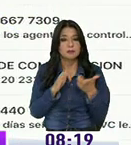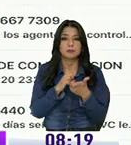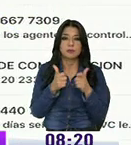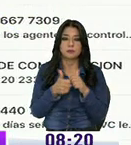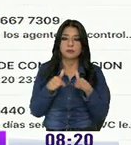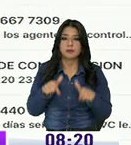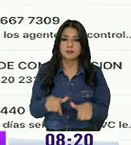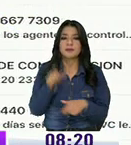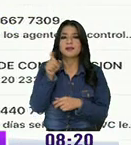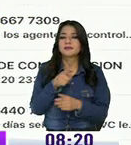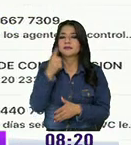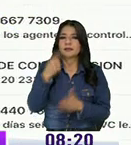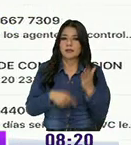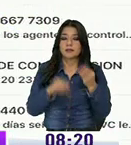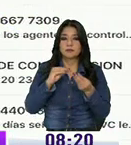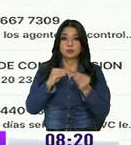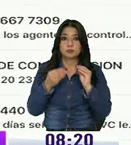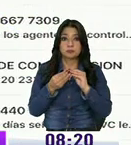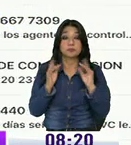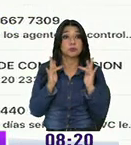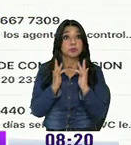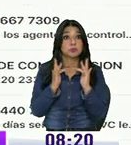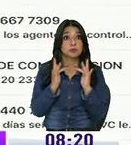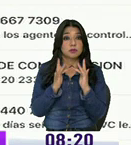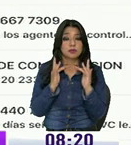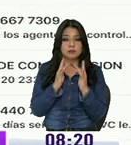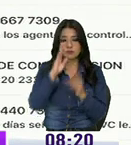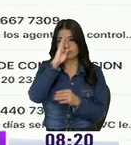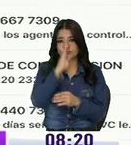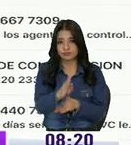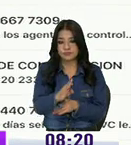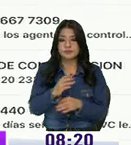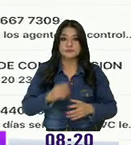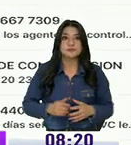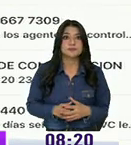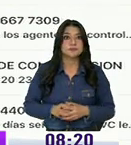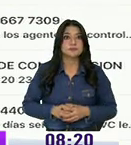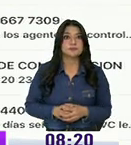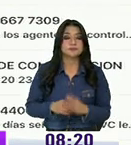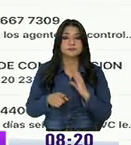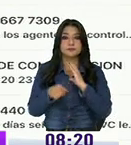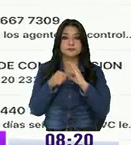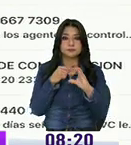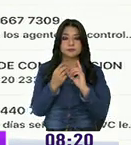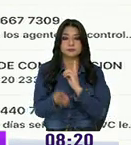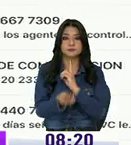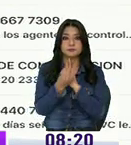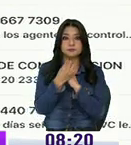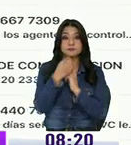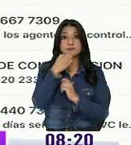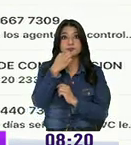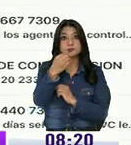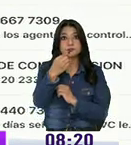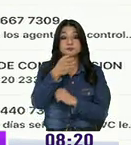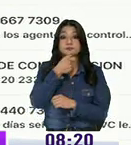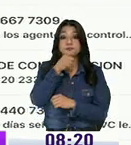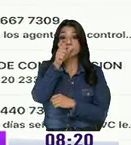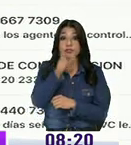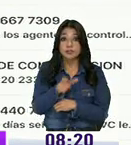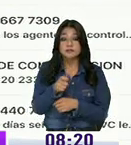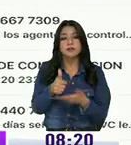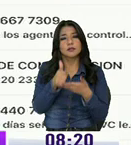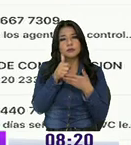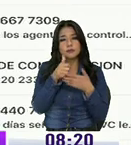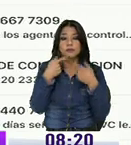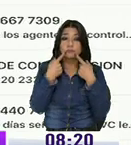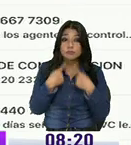nuestro número, que es el contacto directo que tenemos con ustedes. Miren, nos escriben y nos dicen, señoritas periodistas, ayúdennos